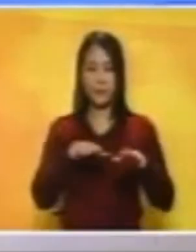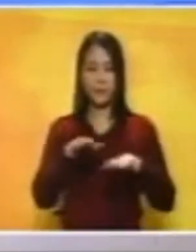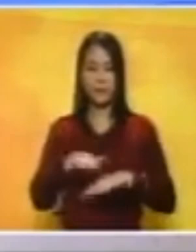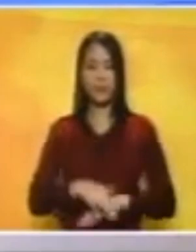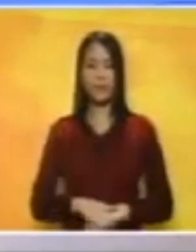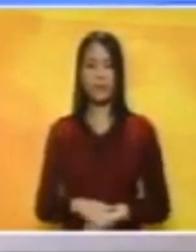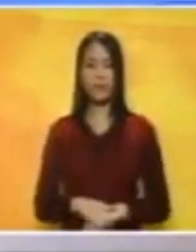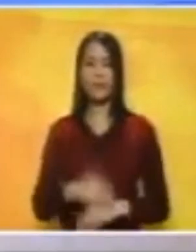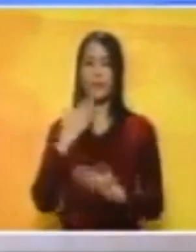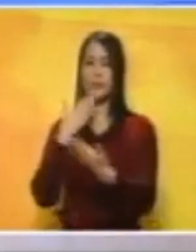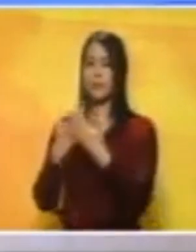Muchísimas gracias Héctor